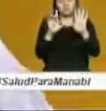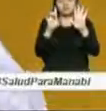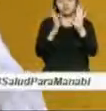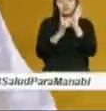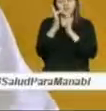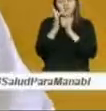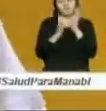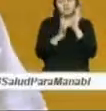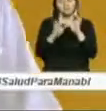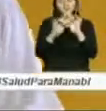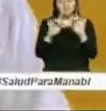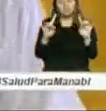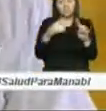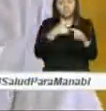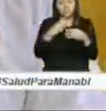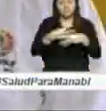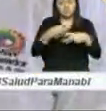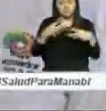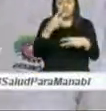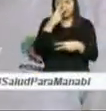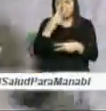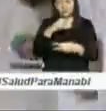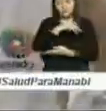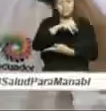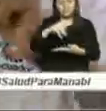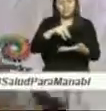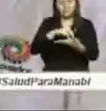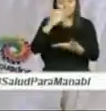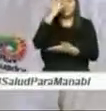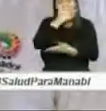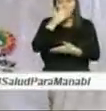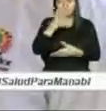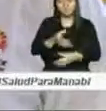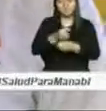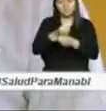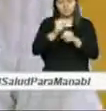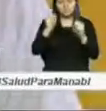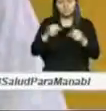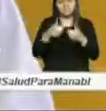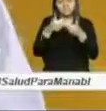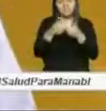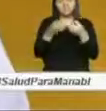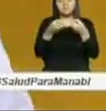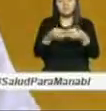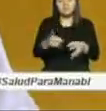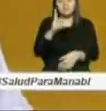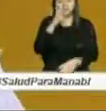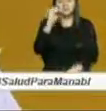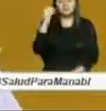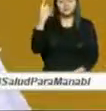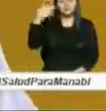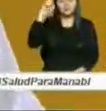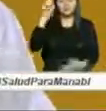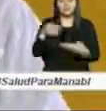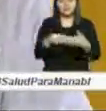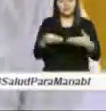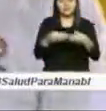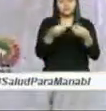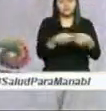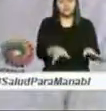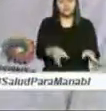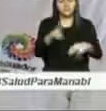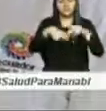en lo material, lo dijimos, Manabí, Esmeraldas quedarán mejor que antes. Se perdieron cerca de 100 millones de dólares en